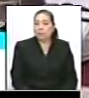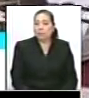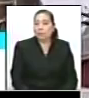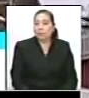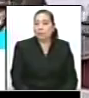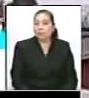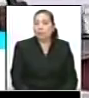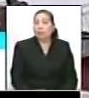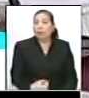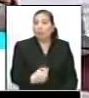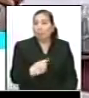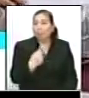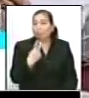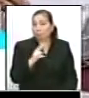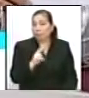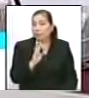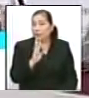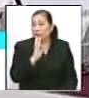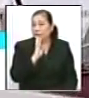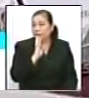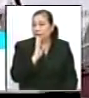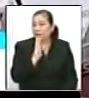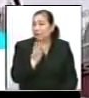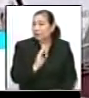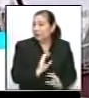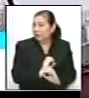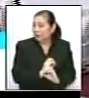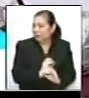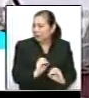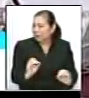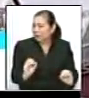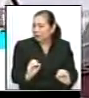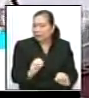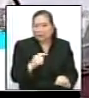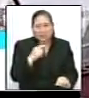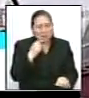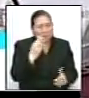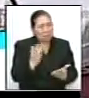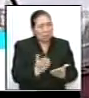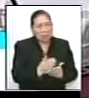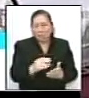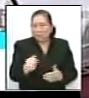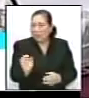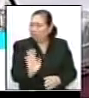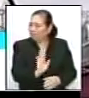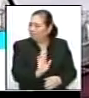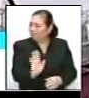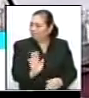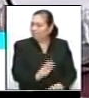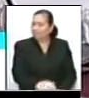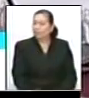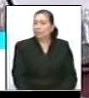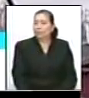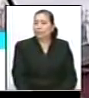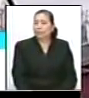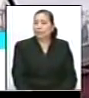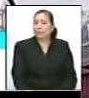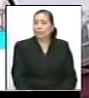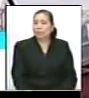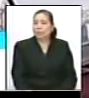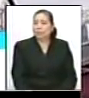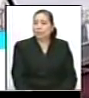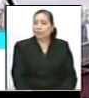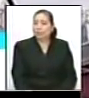yo en varias oportunidades he manifestado de que a nadie le debe alegrar los problemas del otro, ni